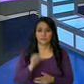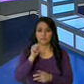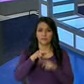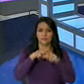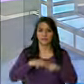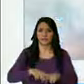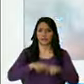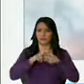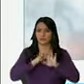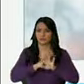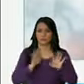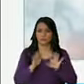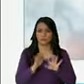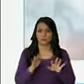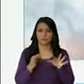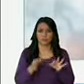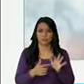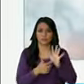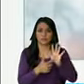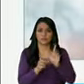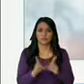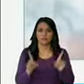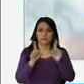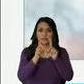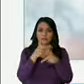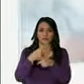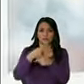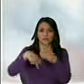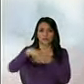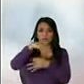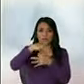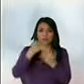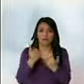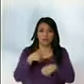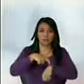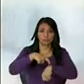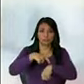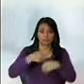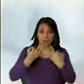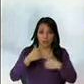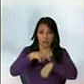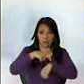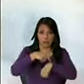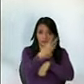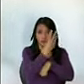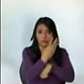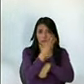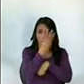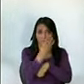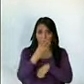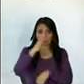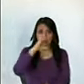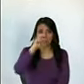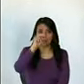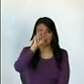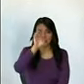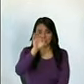por favor, de lo que presenta los datos. Esto es en vivo, en este momento, a través de la página web del CNE.